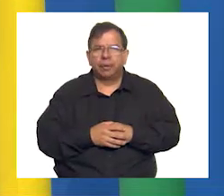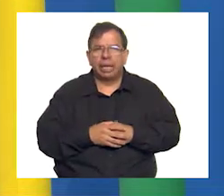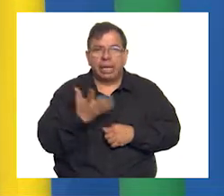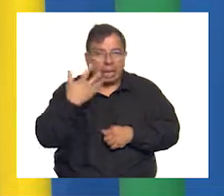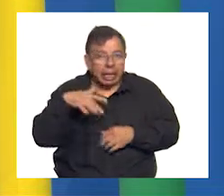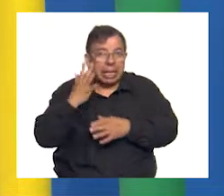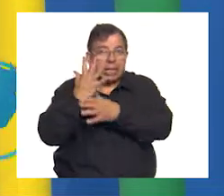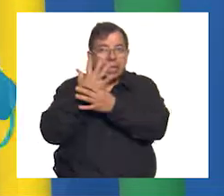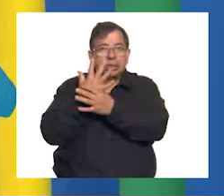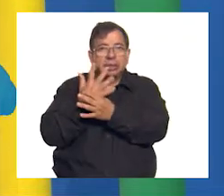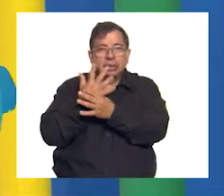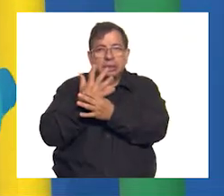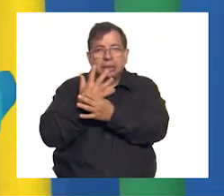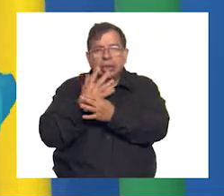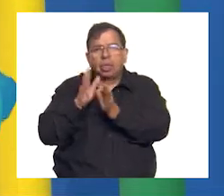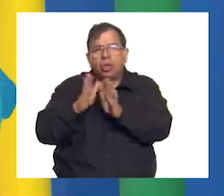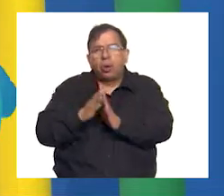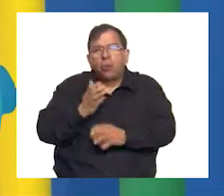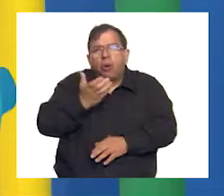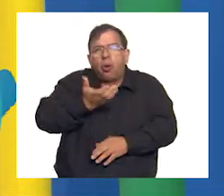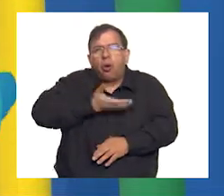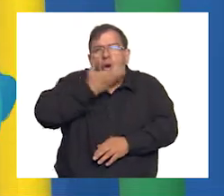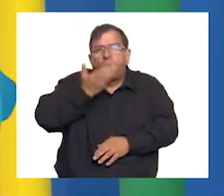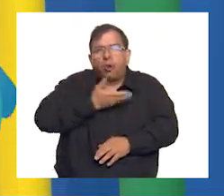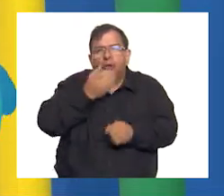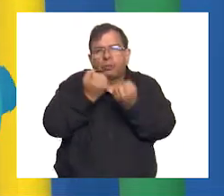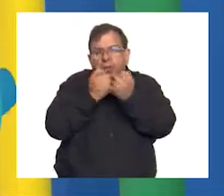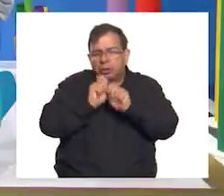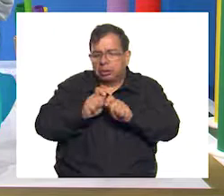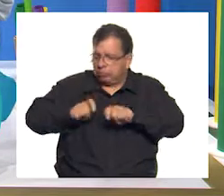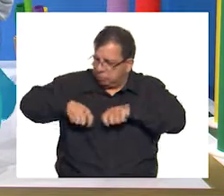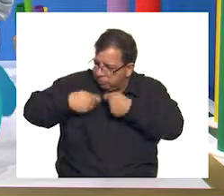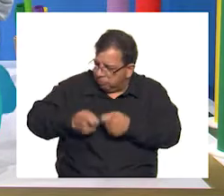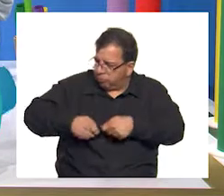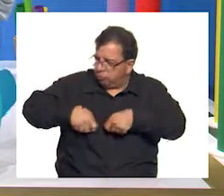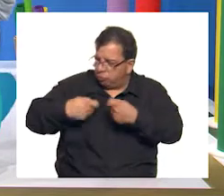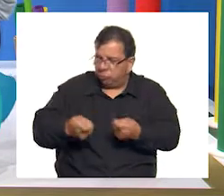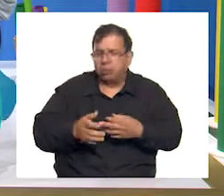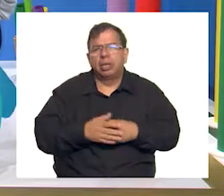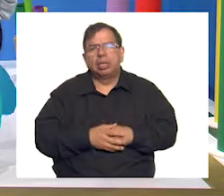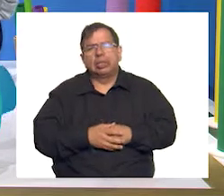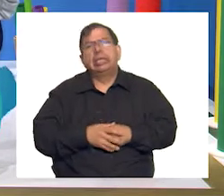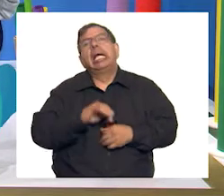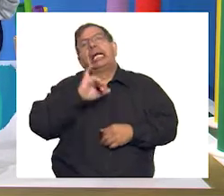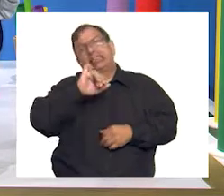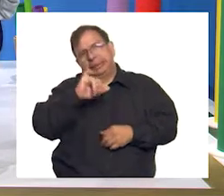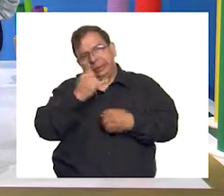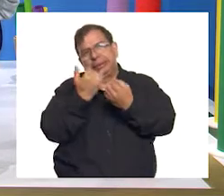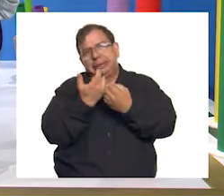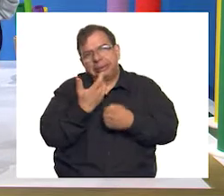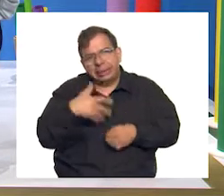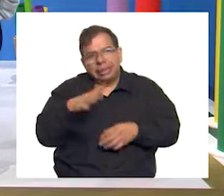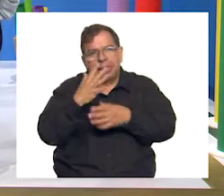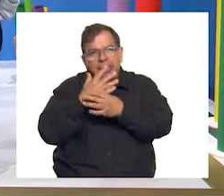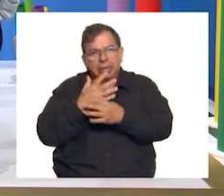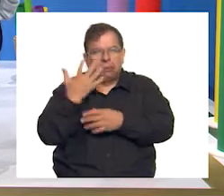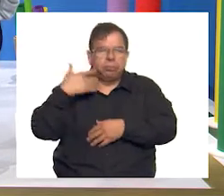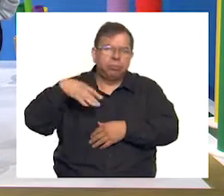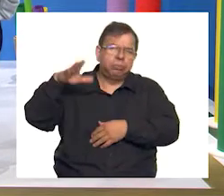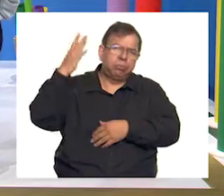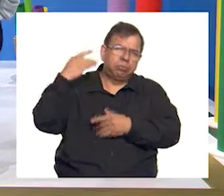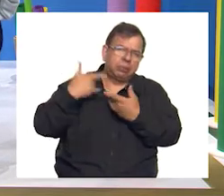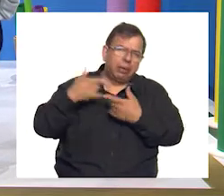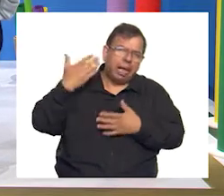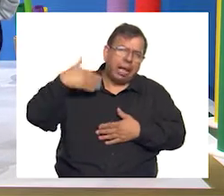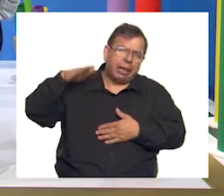leyendas forman parte de las tradiciones de nuestra sociedad. ¡Claro! Porque las leyendas, al desarrollarse en una época histórica y